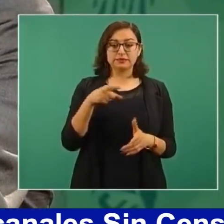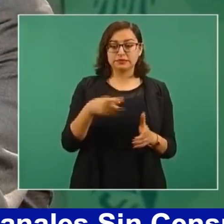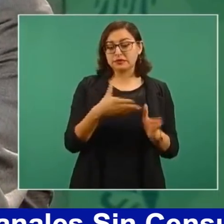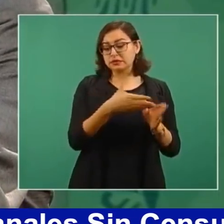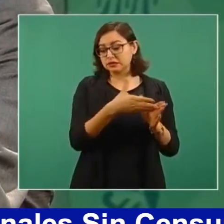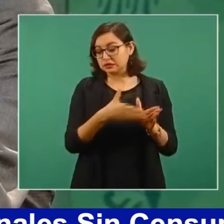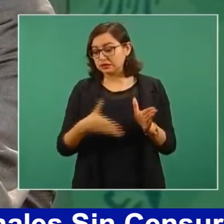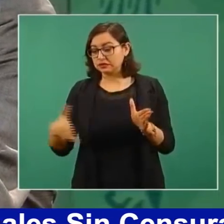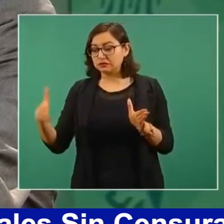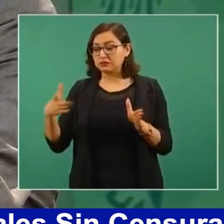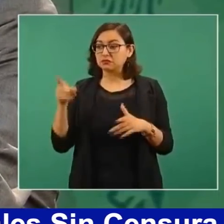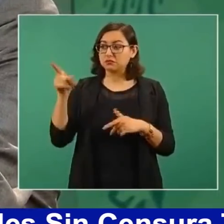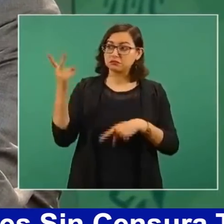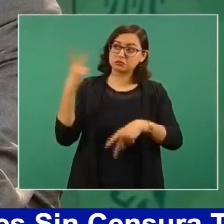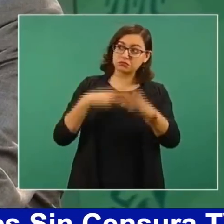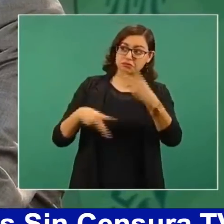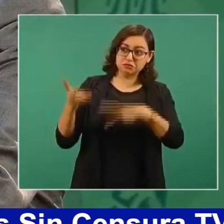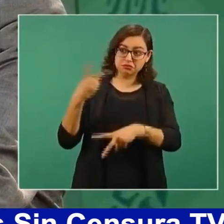aportaron mucho a México.